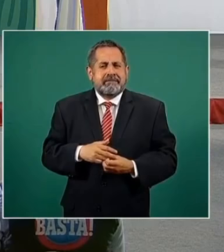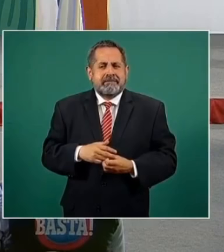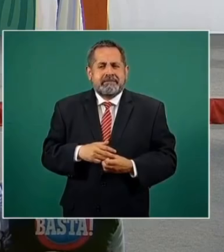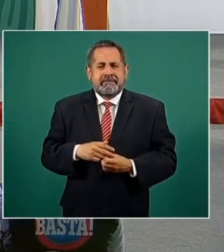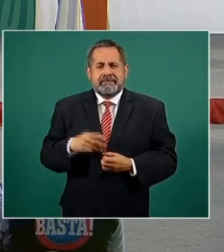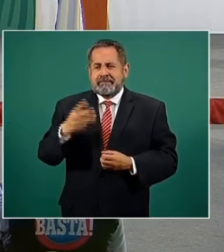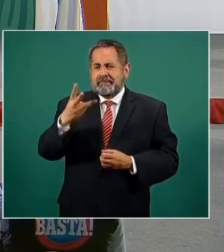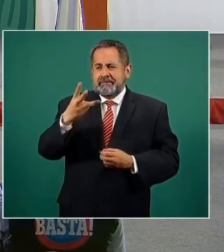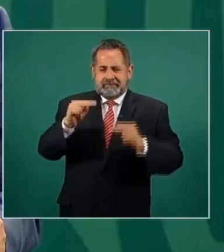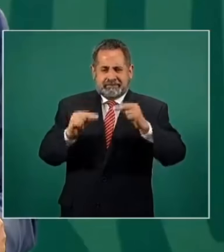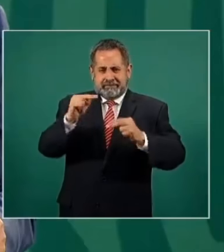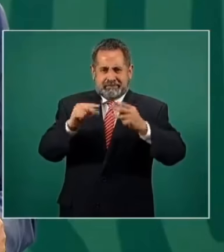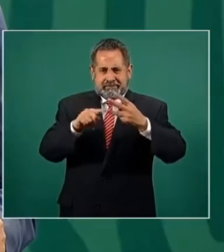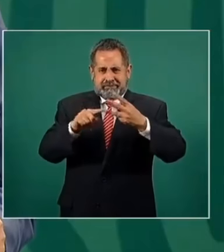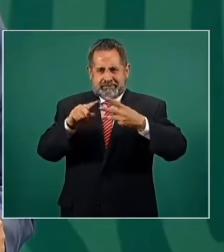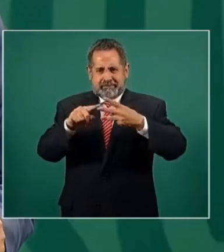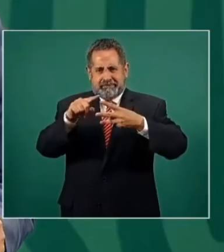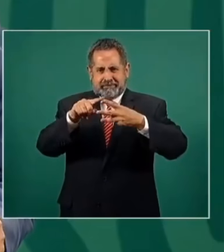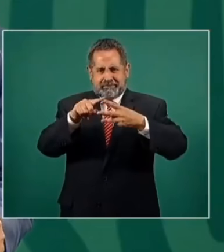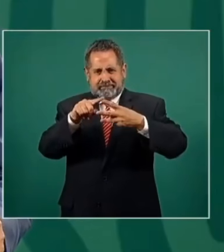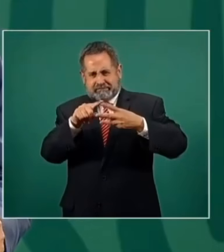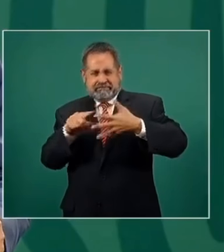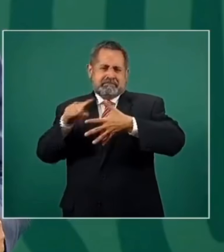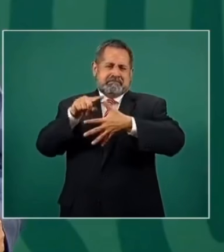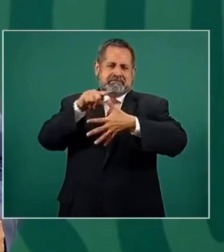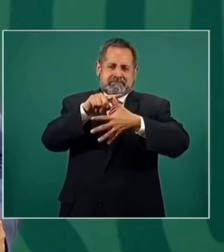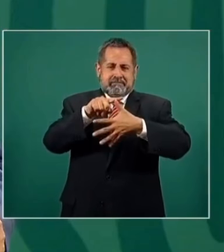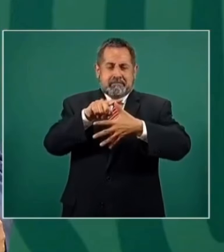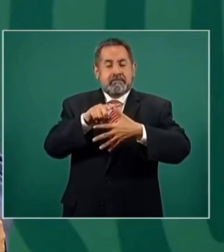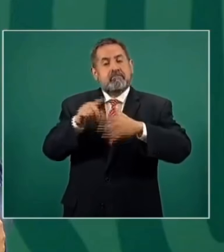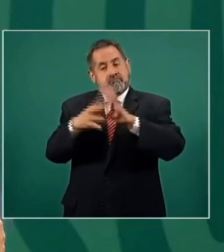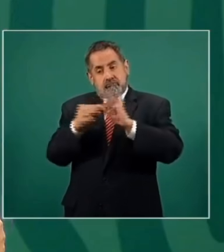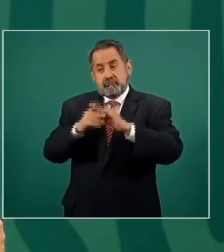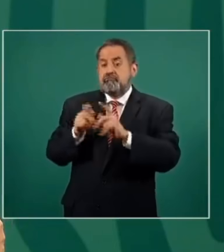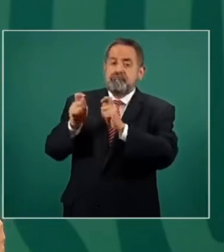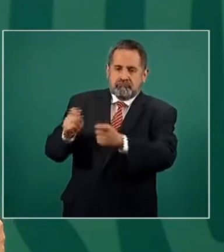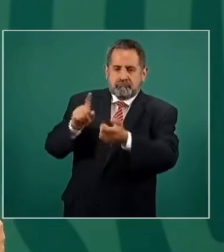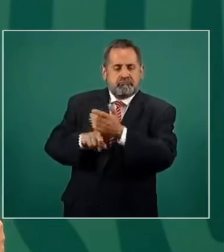3 niveles y eméritos. Y aprovecho aquí para decir